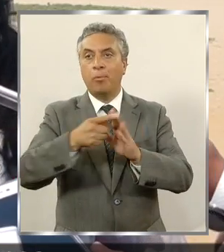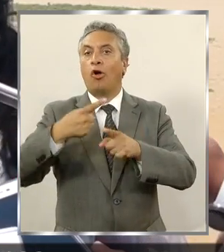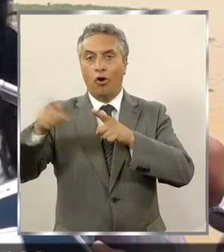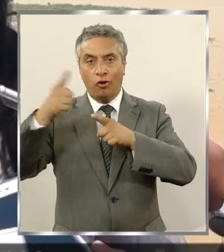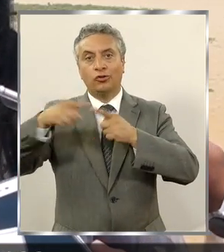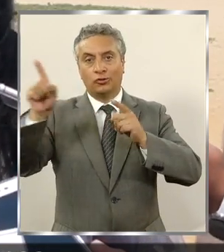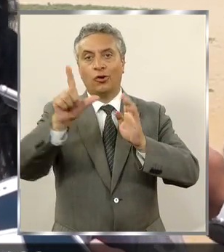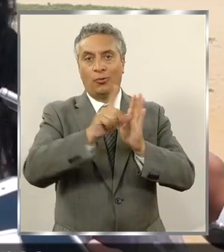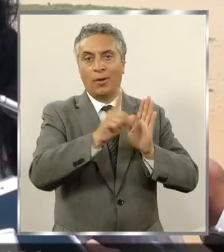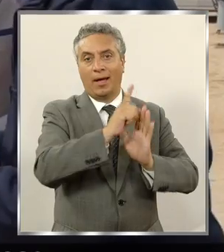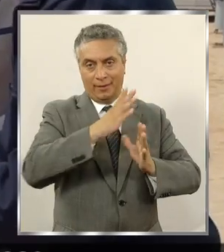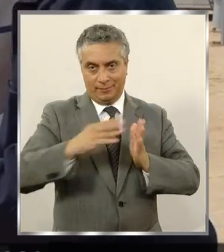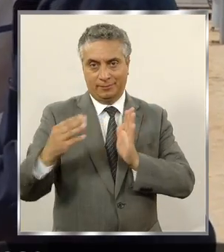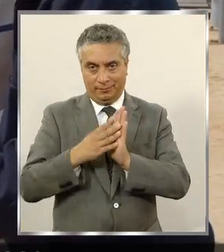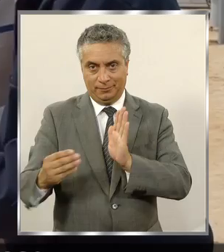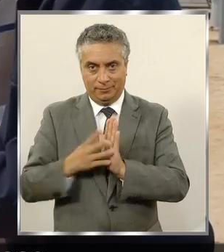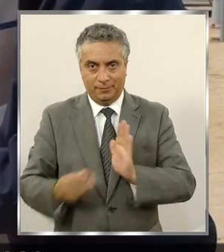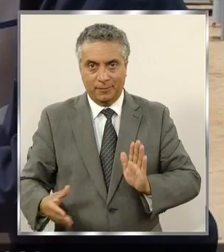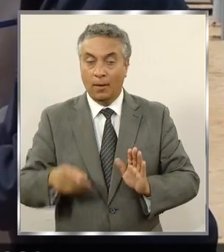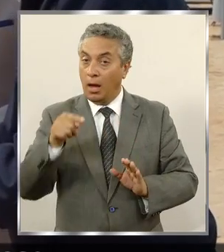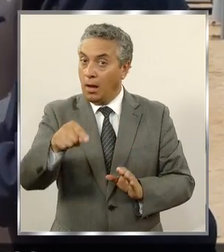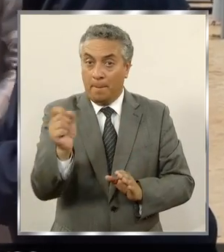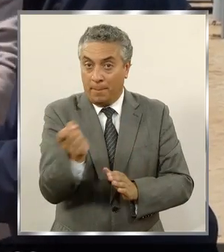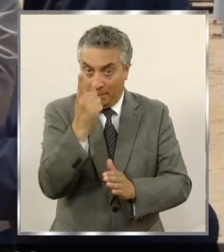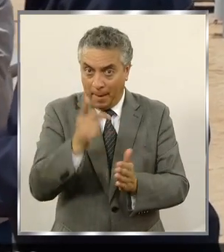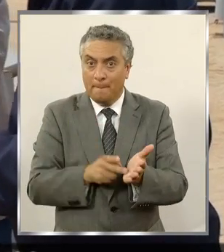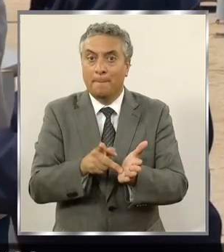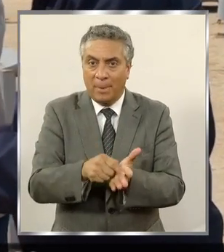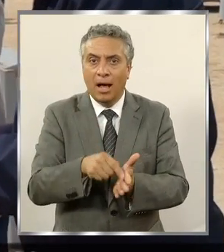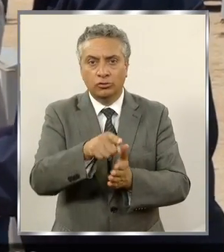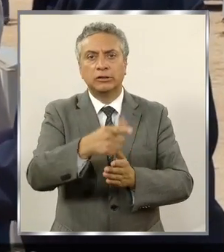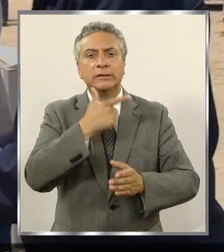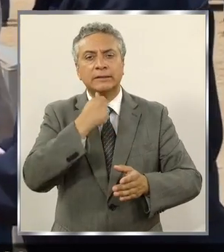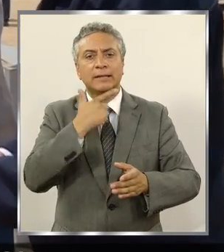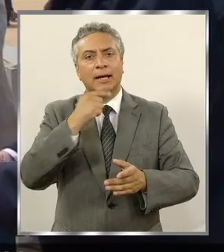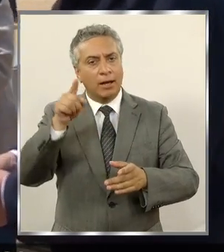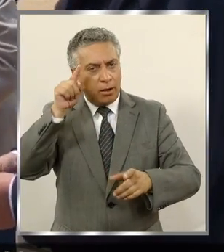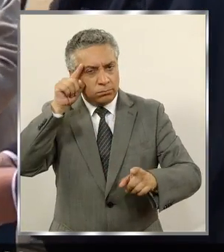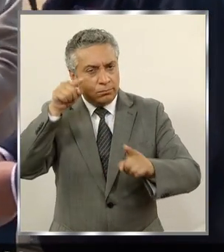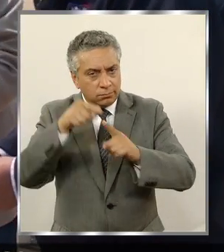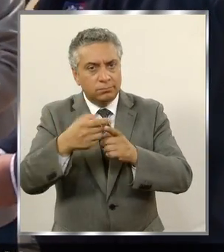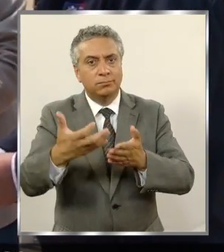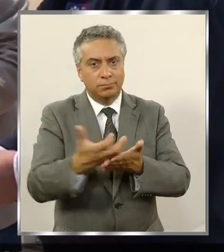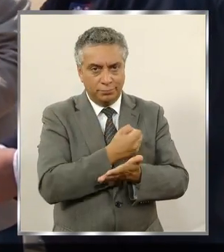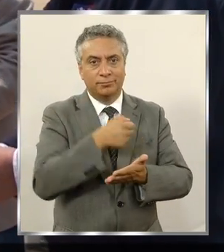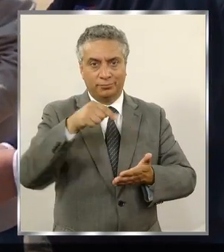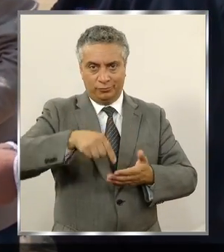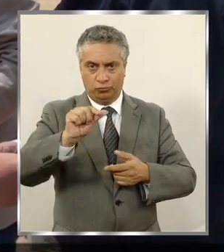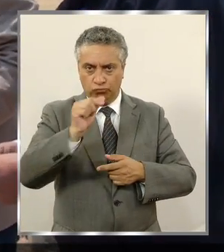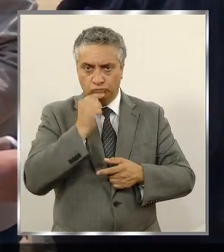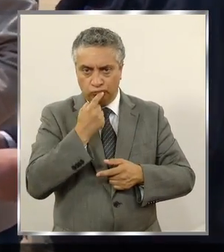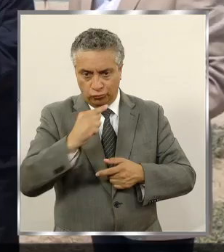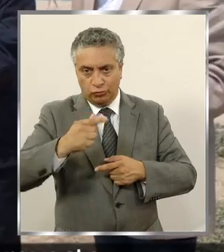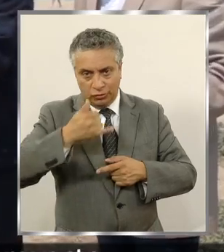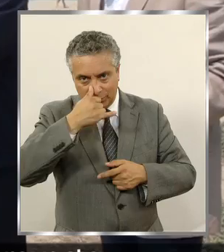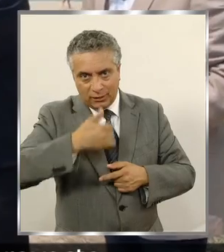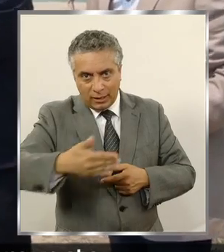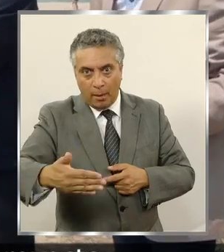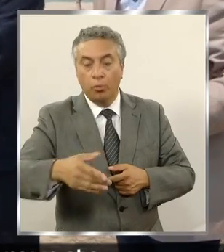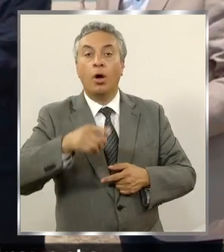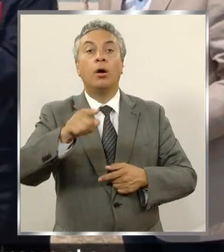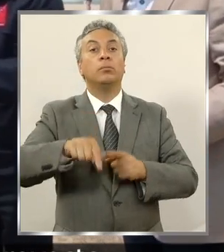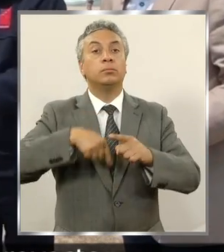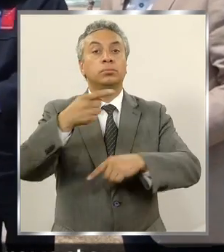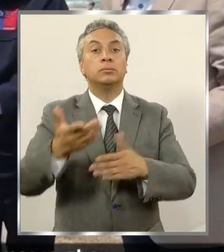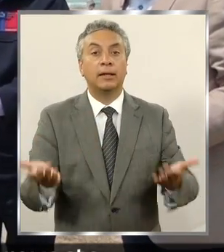ejemplo a lo mejor a otras comunas. Este es solo el primer paso de una serie de iniciativas que buscan consolidarse en el mediano plazo. La